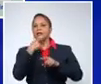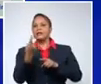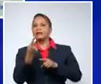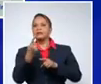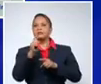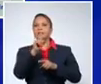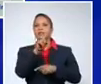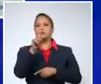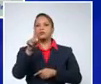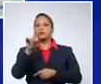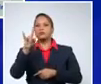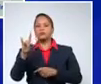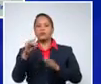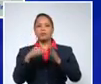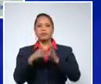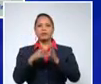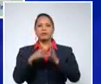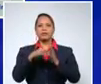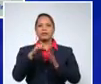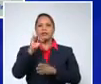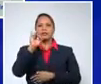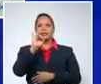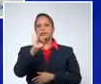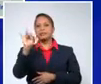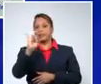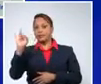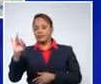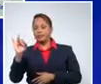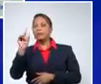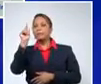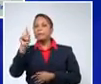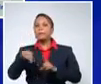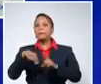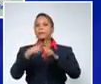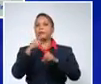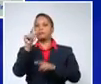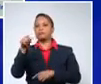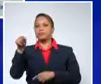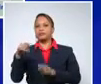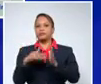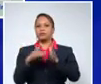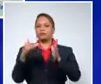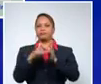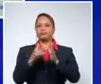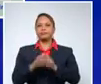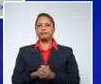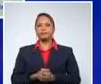119.777 por millón de habitantes. Le sigue Eslovenia con